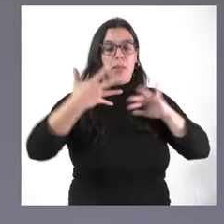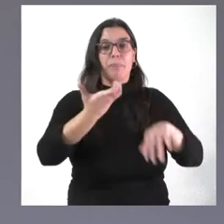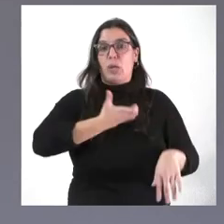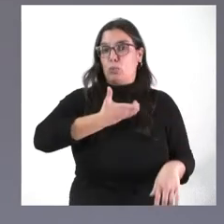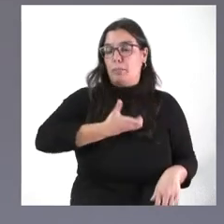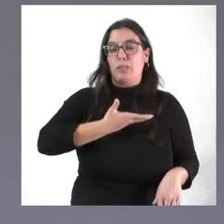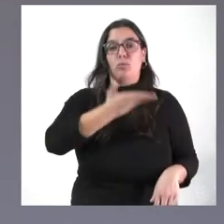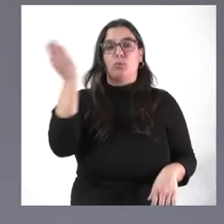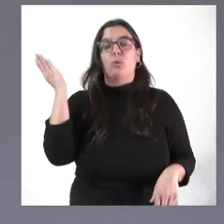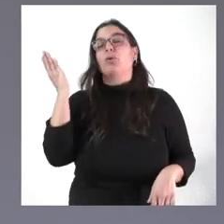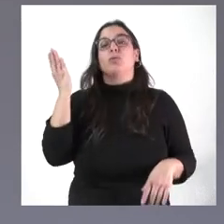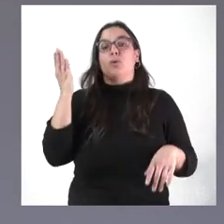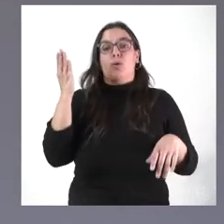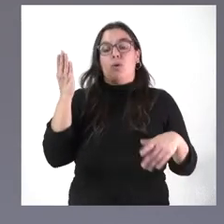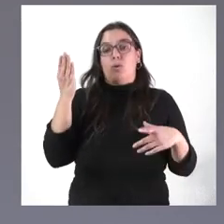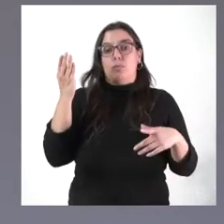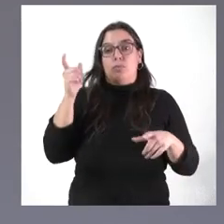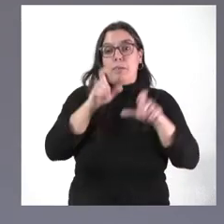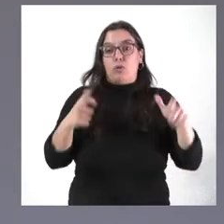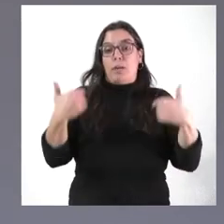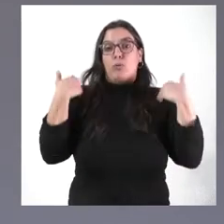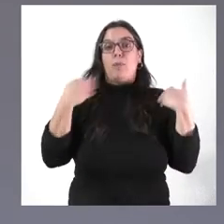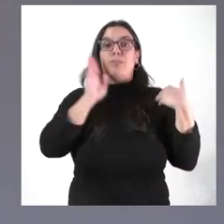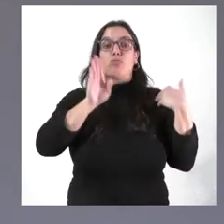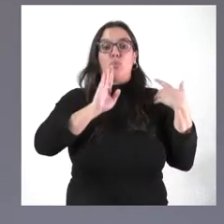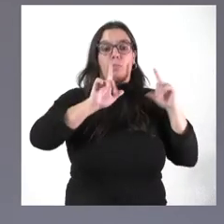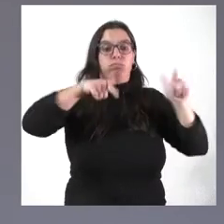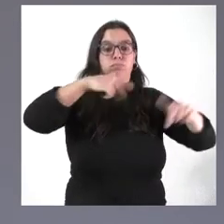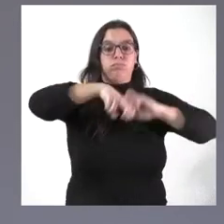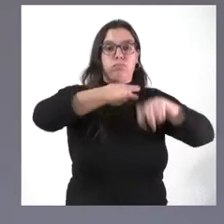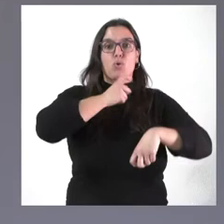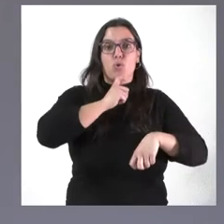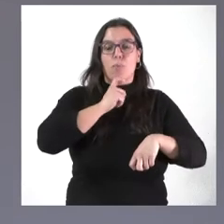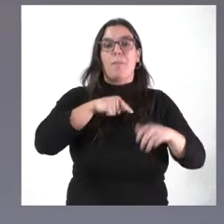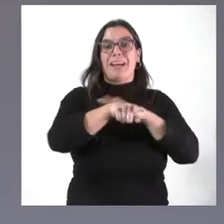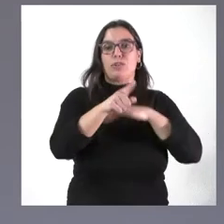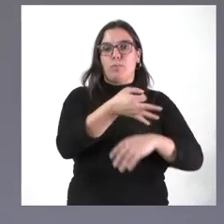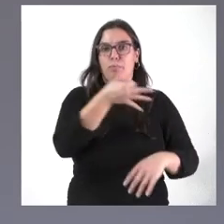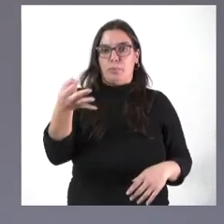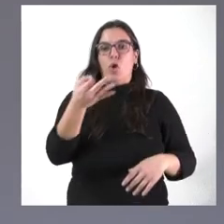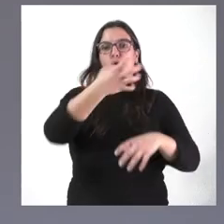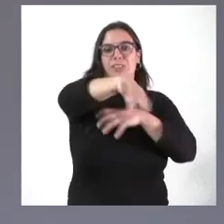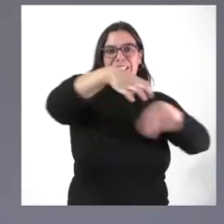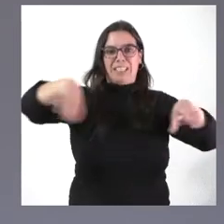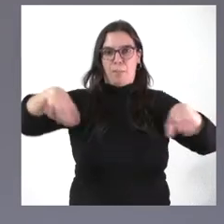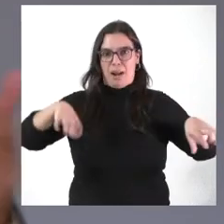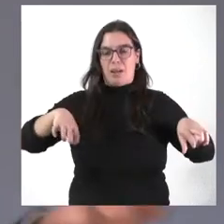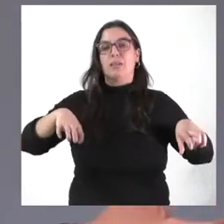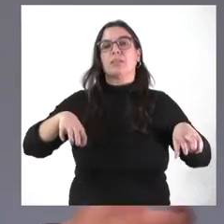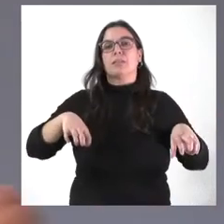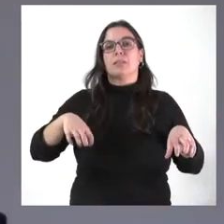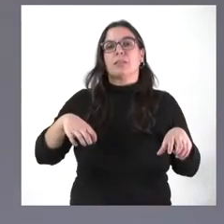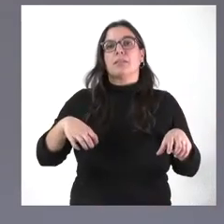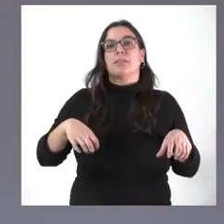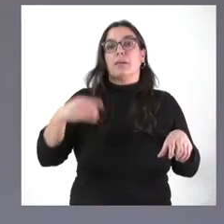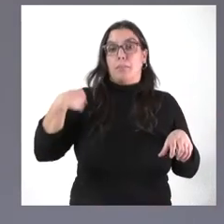a los consorcios de residuos que su competencia en la gestión adecuada del tratamiento separado de los Bio residuos también es